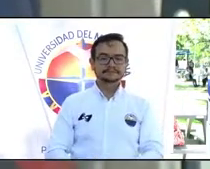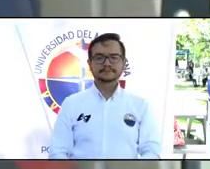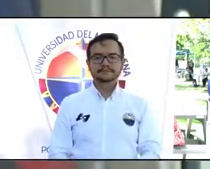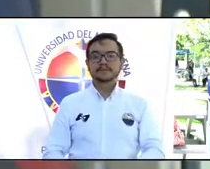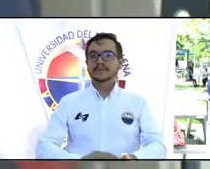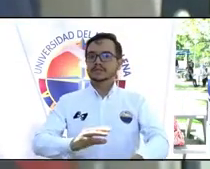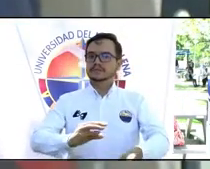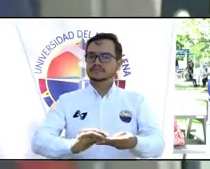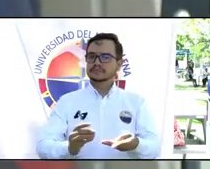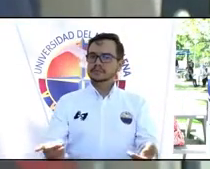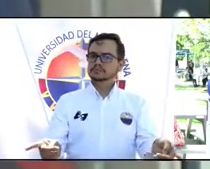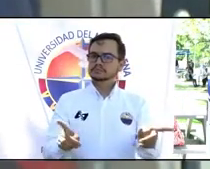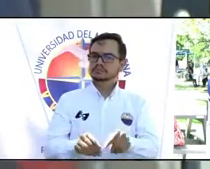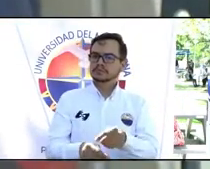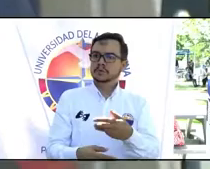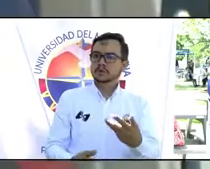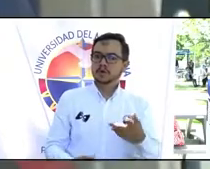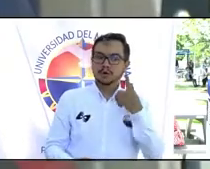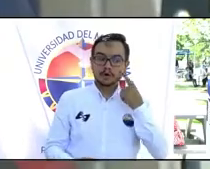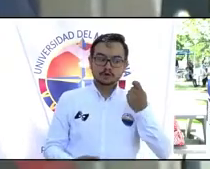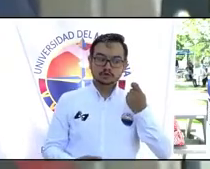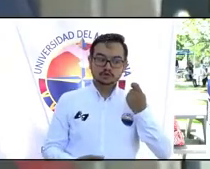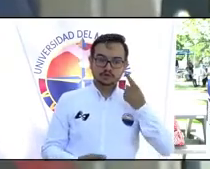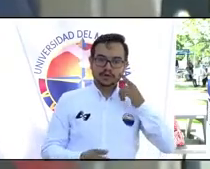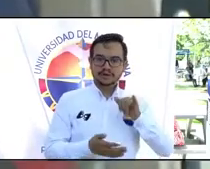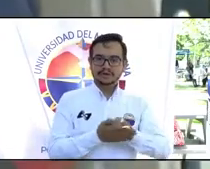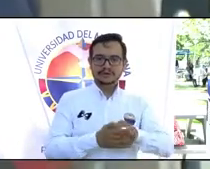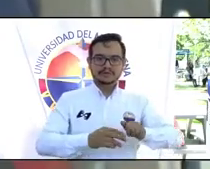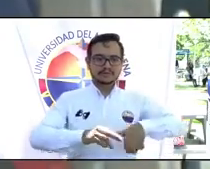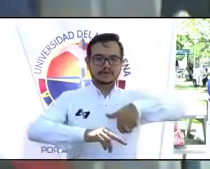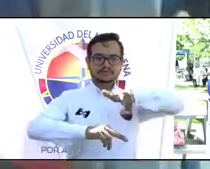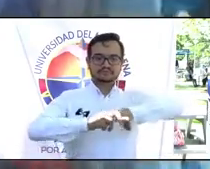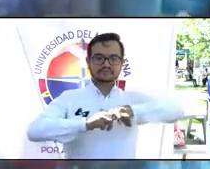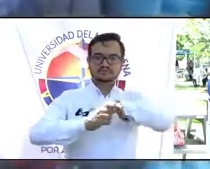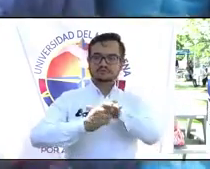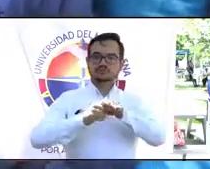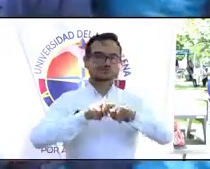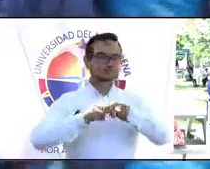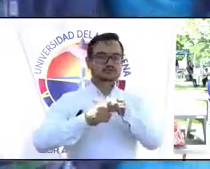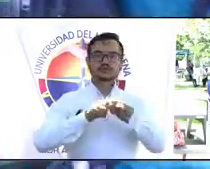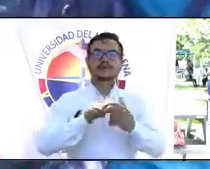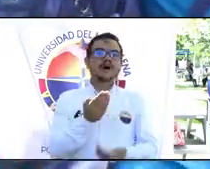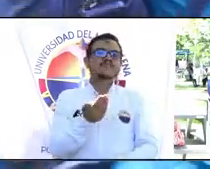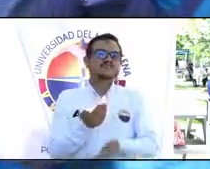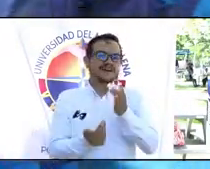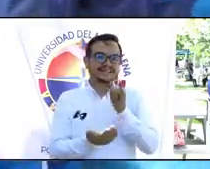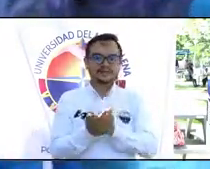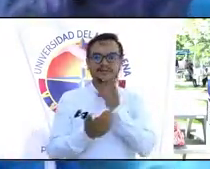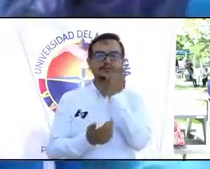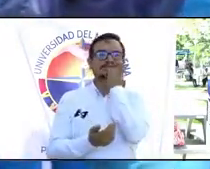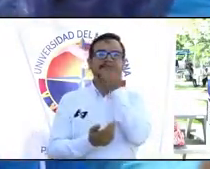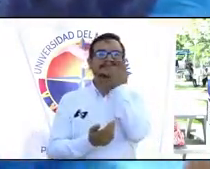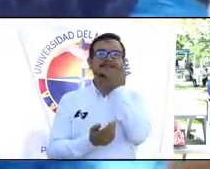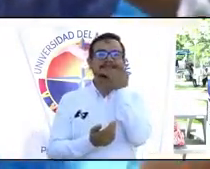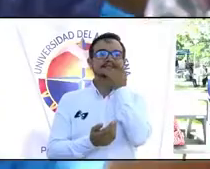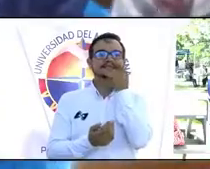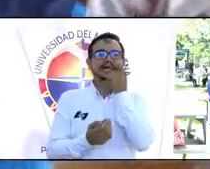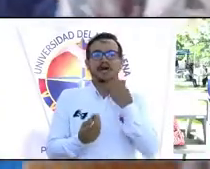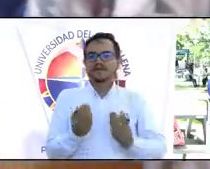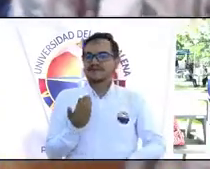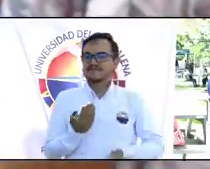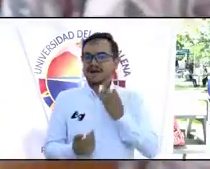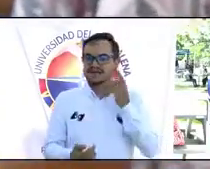Además, con la reciente entrega de butacos para el operador, podemos realizar nuestros procedimientos asistenciales de forma